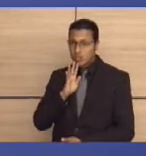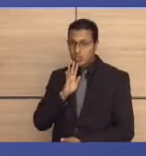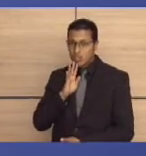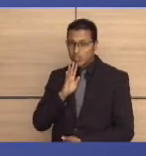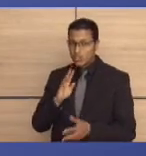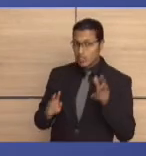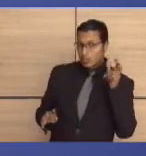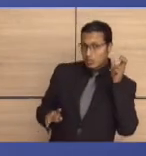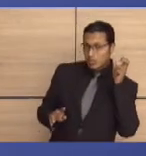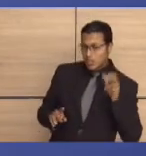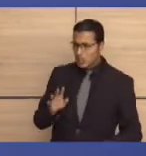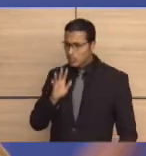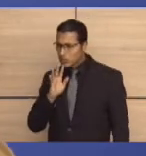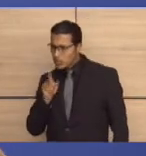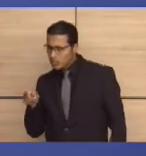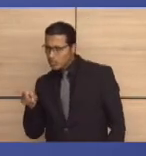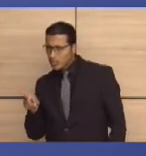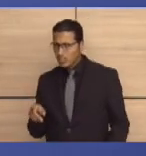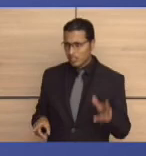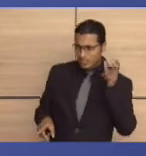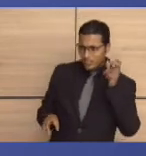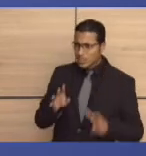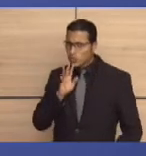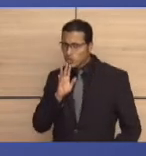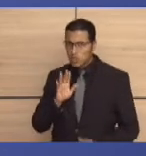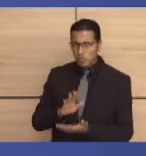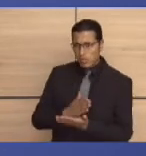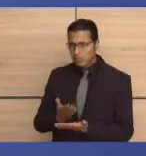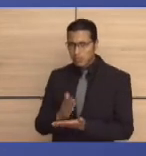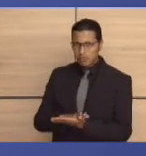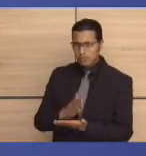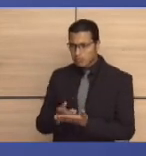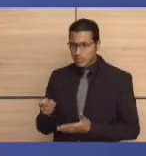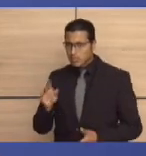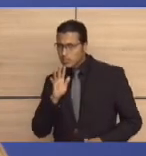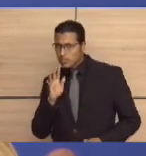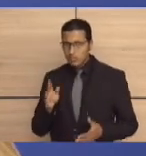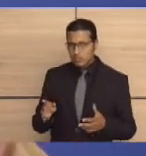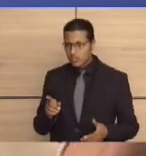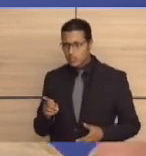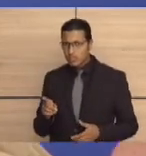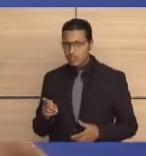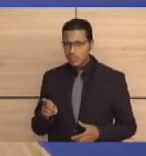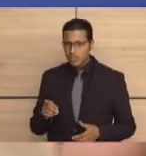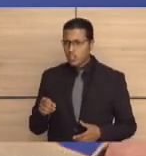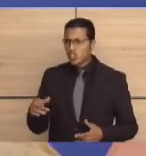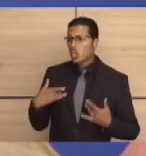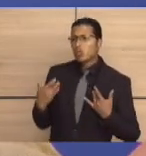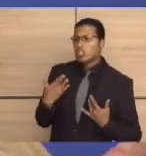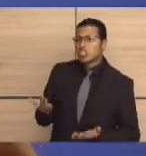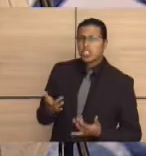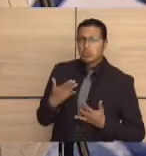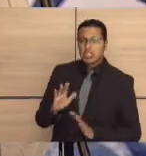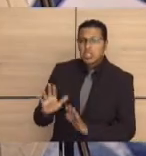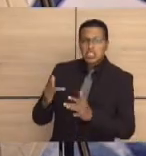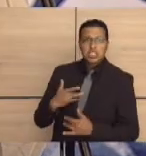que estaba interpretando lo que nosotros le decíamos a esa persona, finalmente le dijo, báilalo como lo sientas,